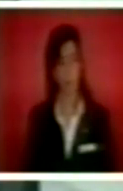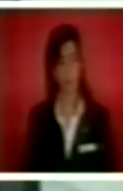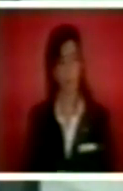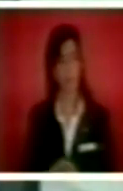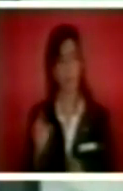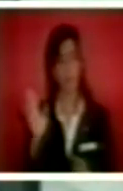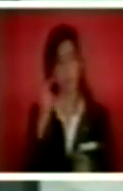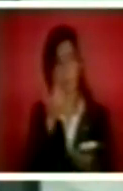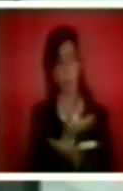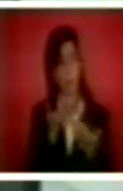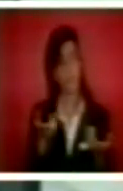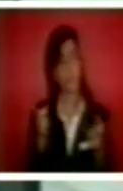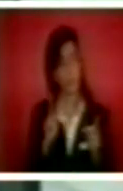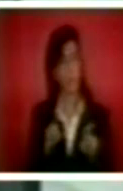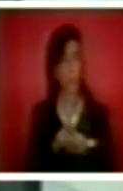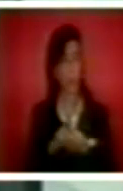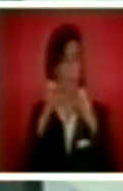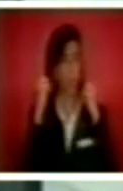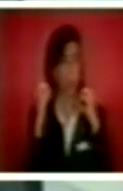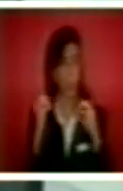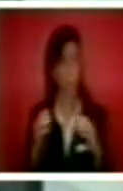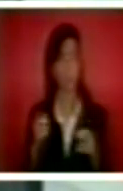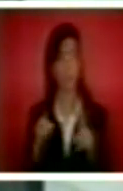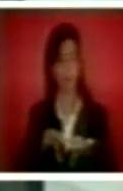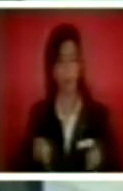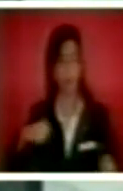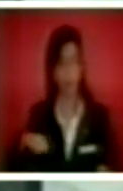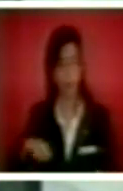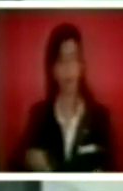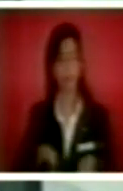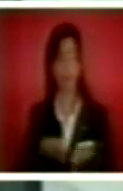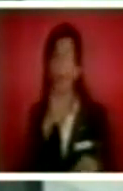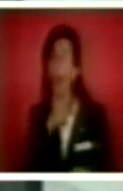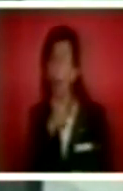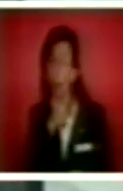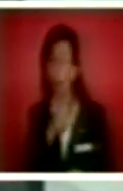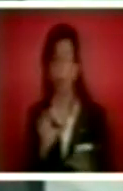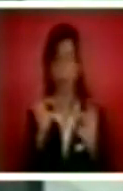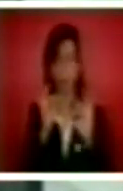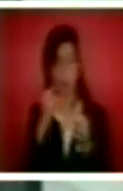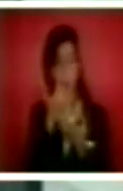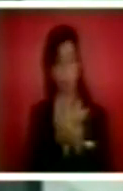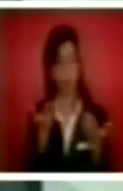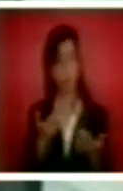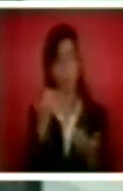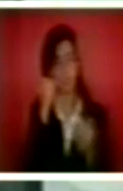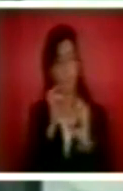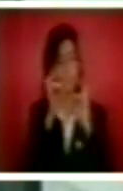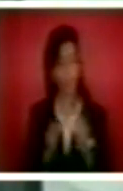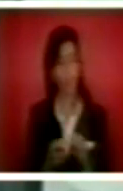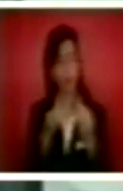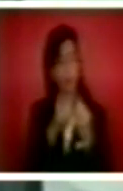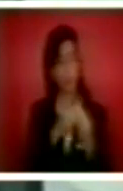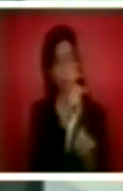Concreto y visible también como el alumbrado público, las cloacas y el agua potable que hemos llevado a miles